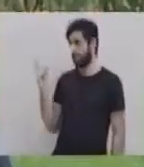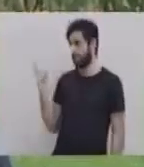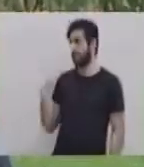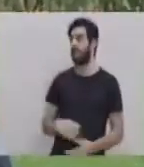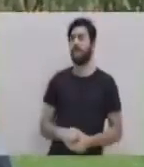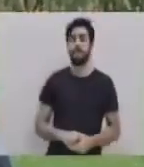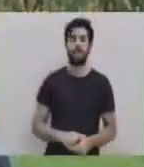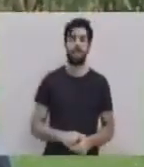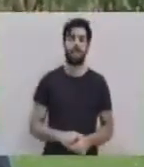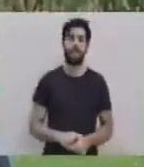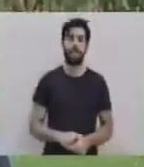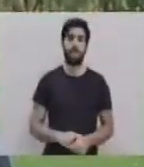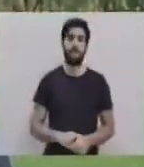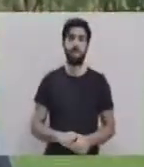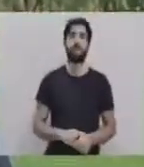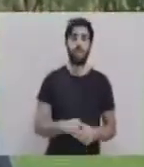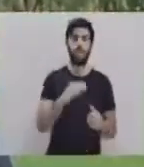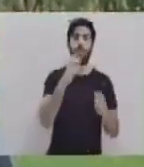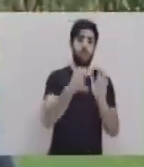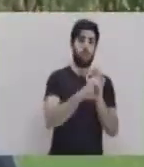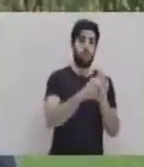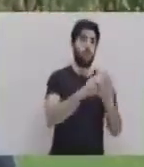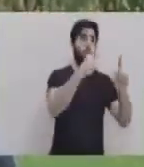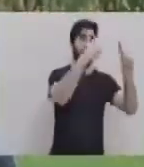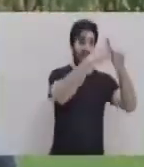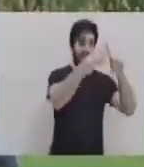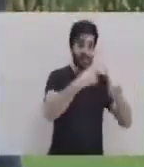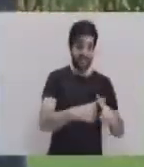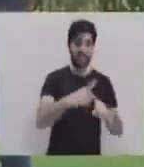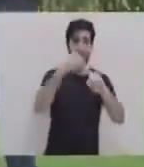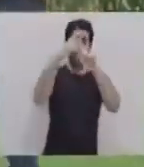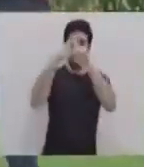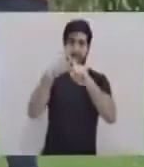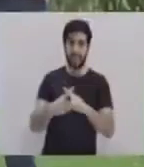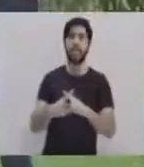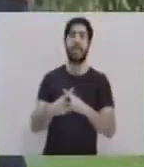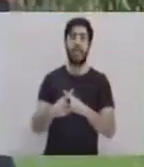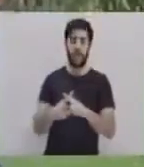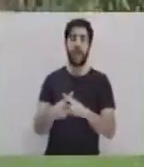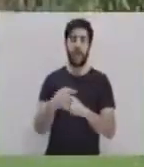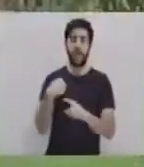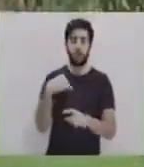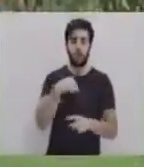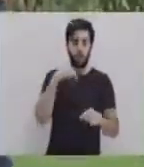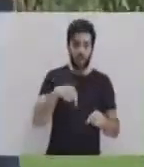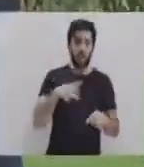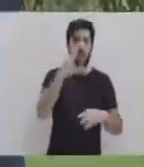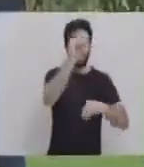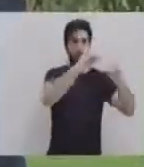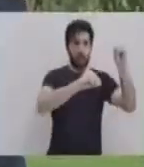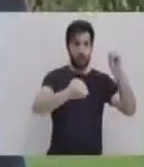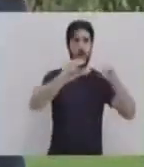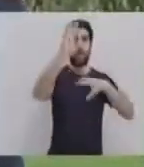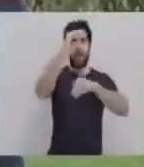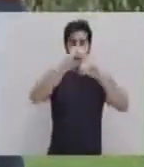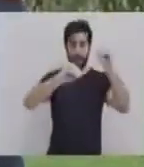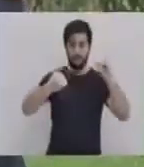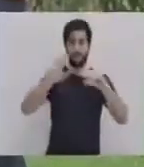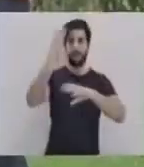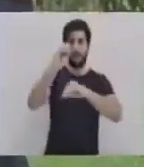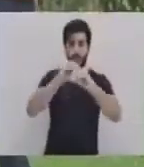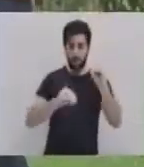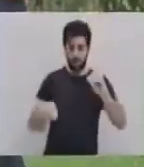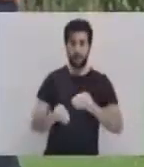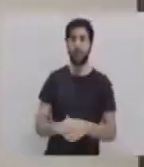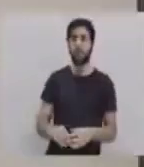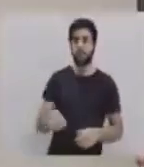menos 8 tercios y lo sustituimos en cada x. En cada x. ¿Me ayudas? ¿Le ayudo? Sí. Ok, veme dictando cada una de